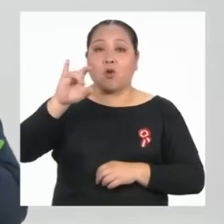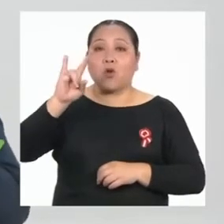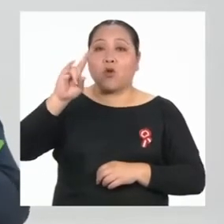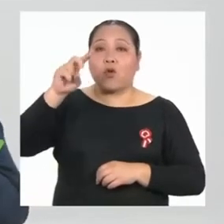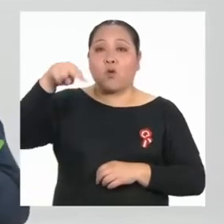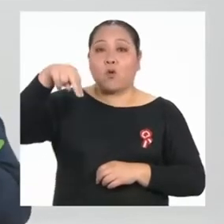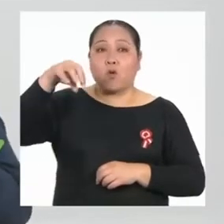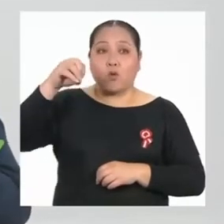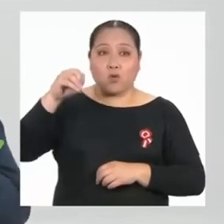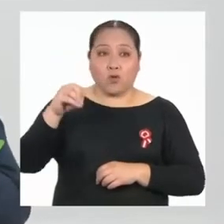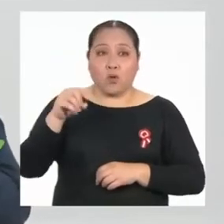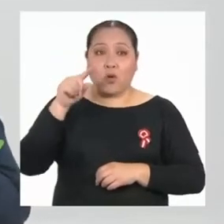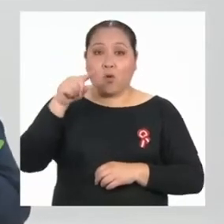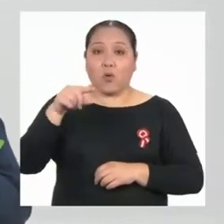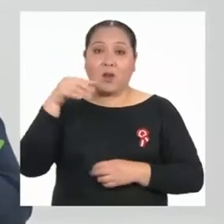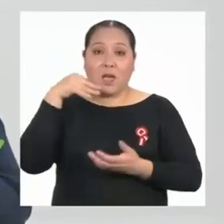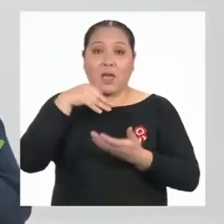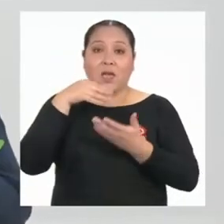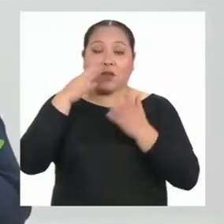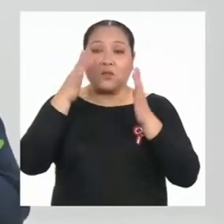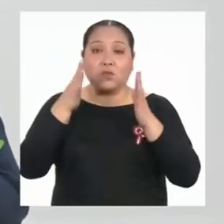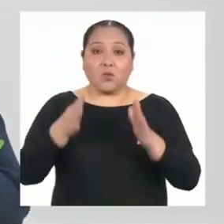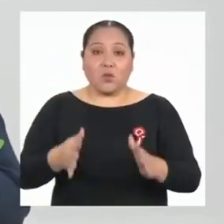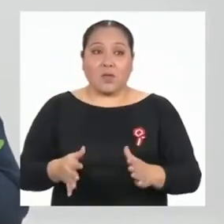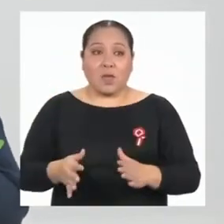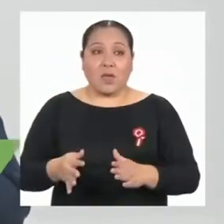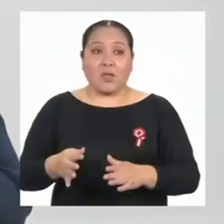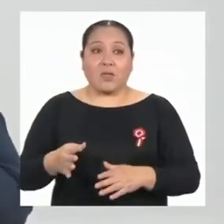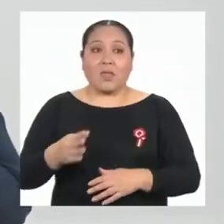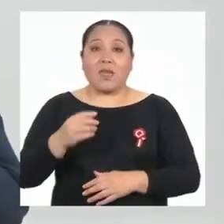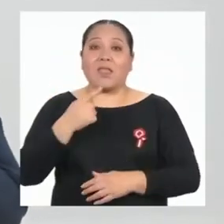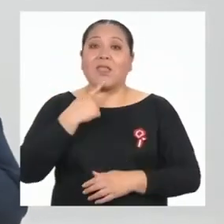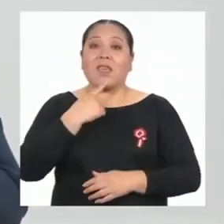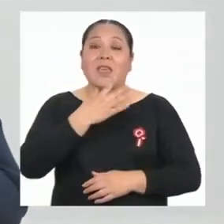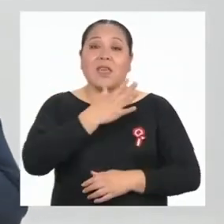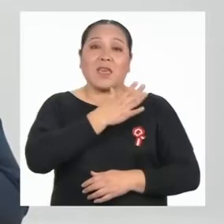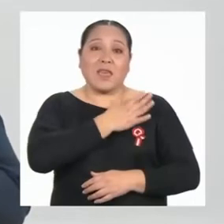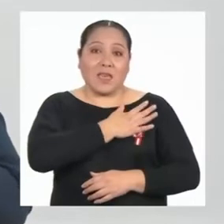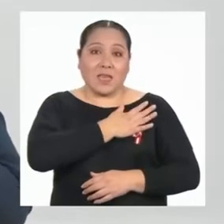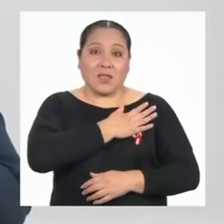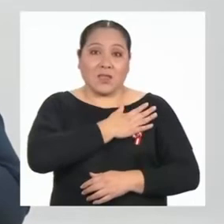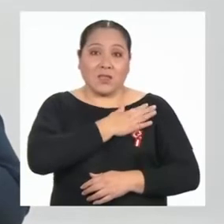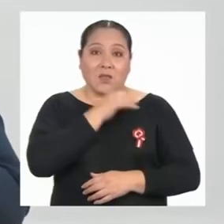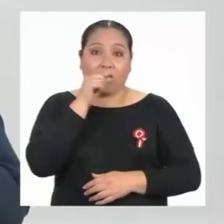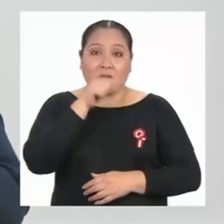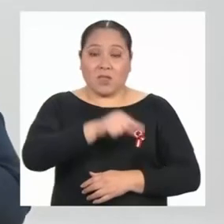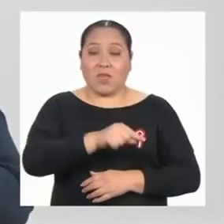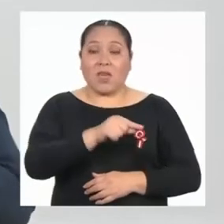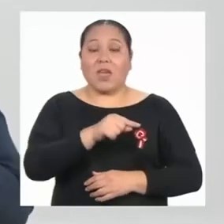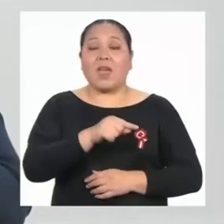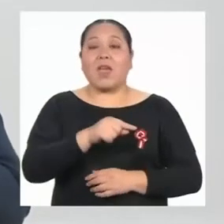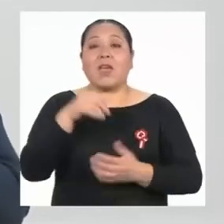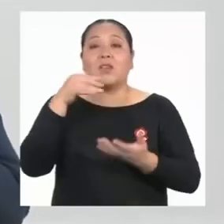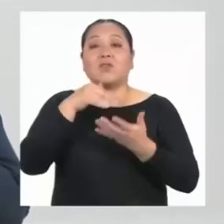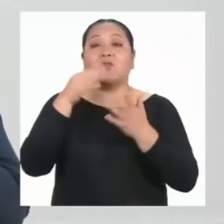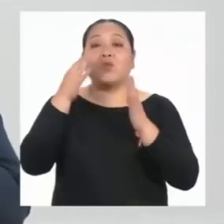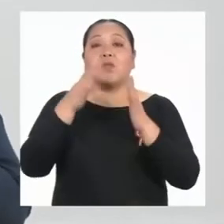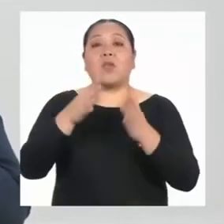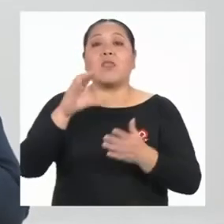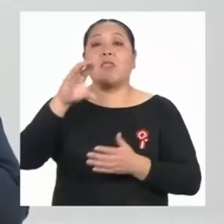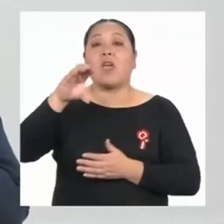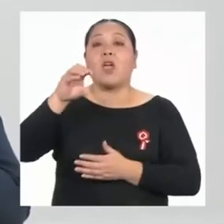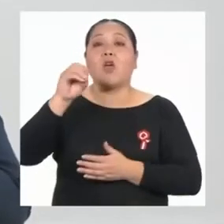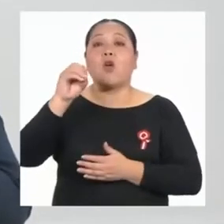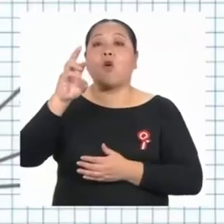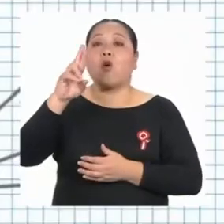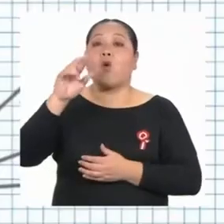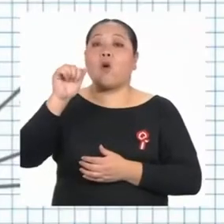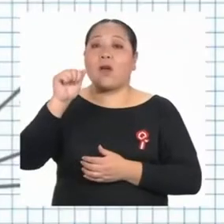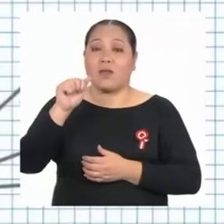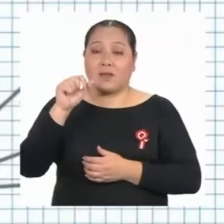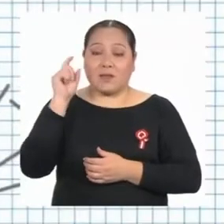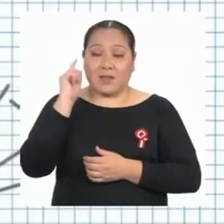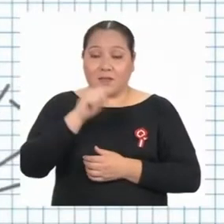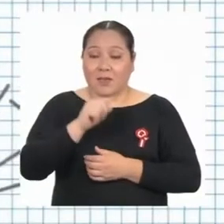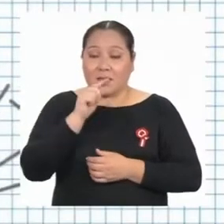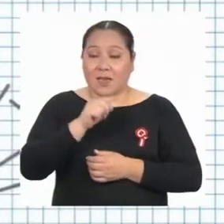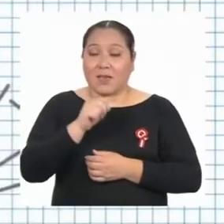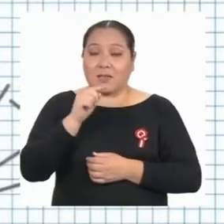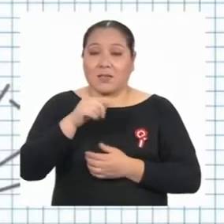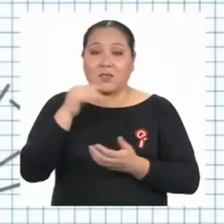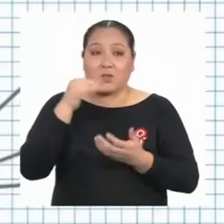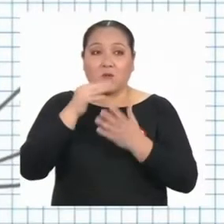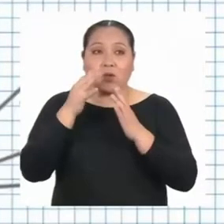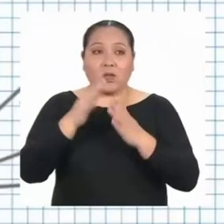Colegio de Alto Rendimiento de Lima, ya se hizo esa pregunta y plasmó su respuesta en el